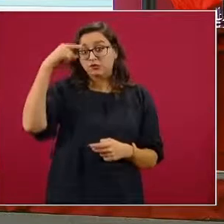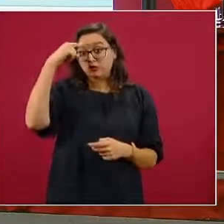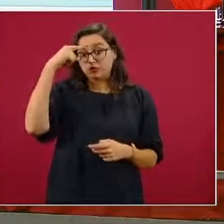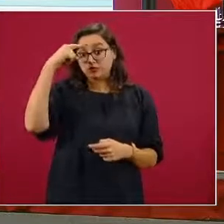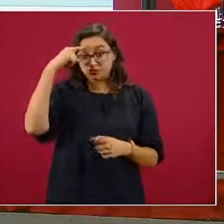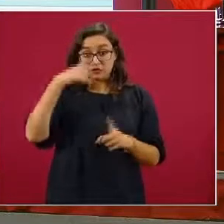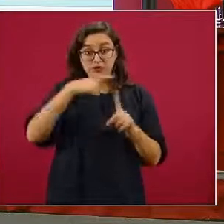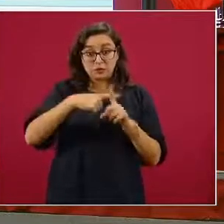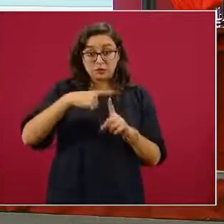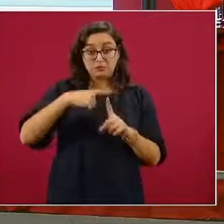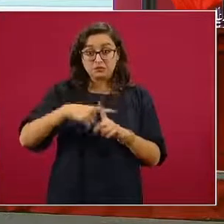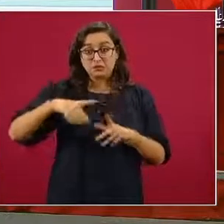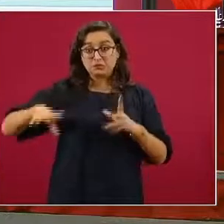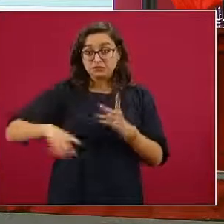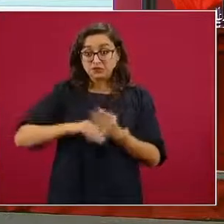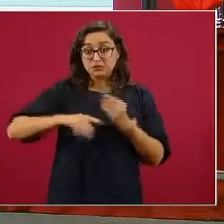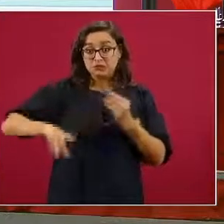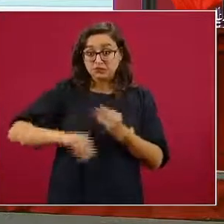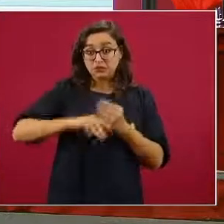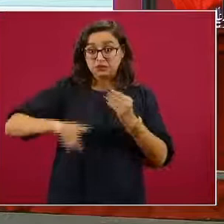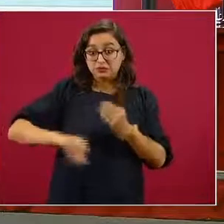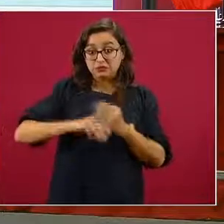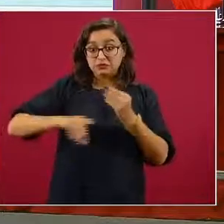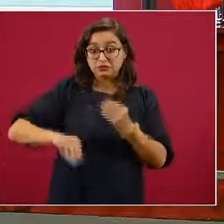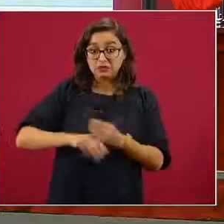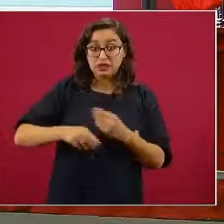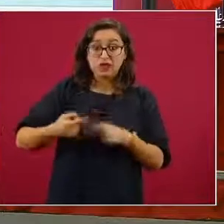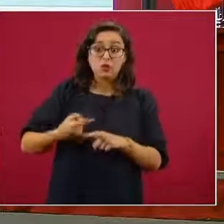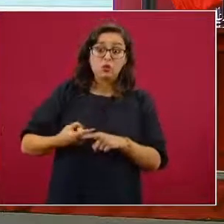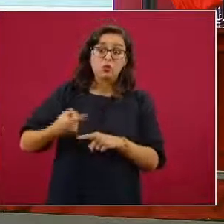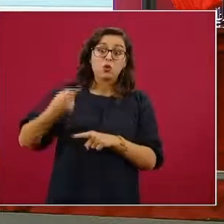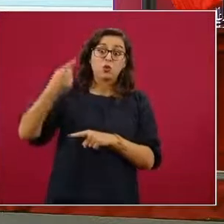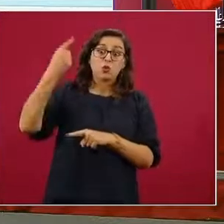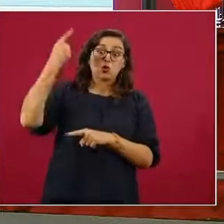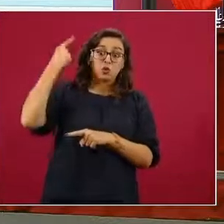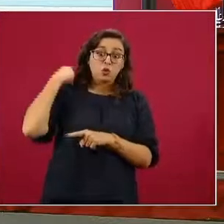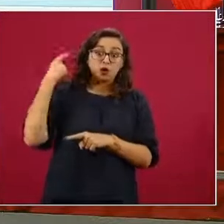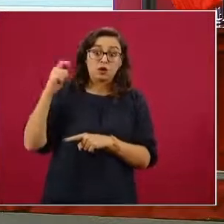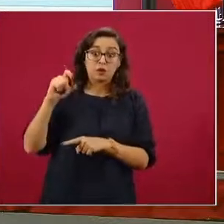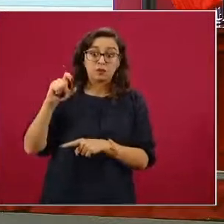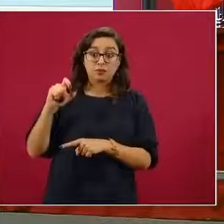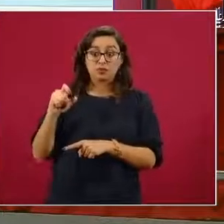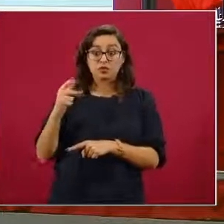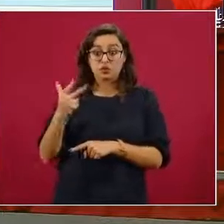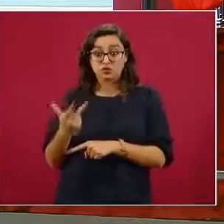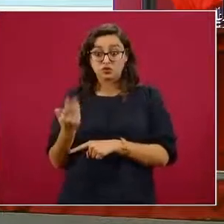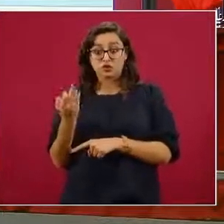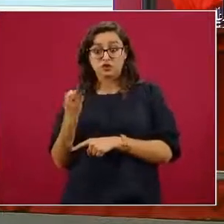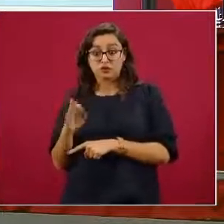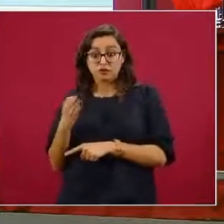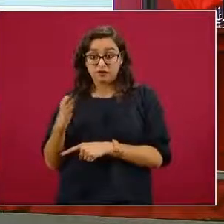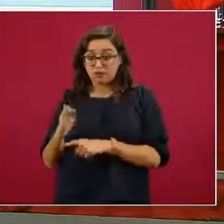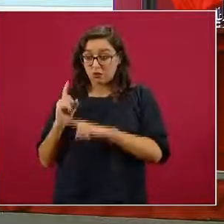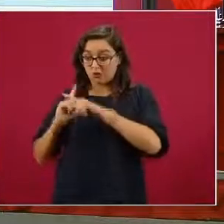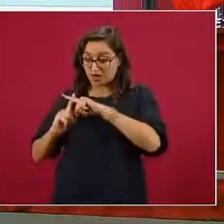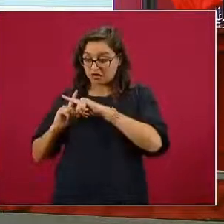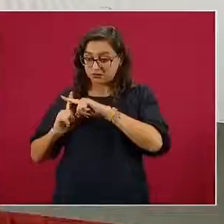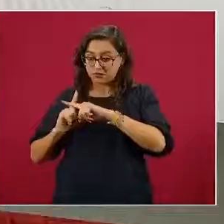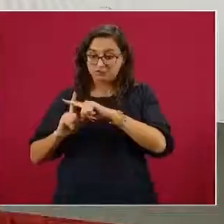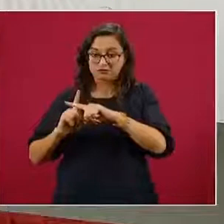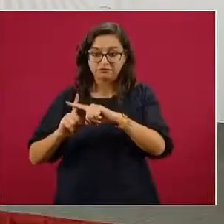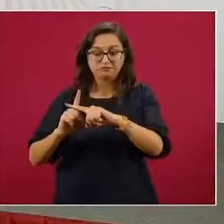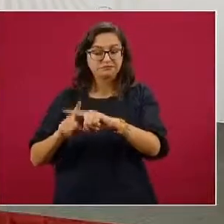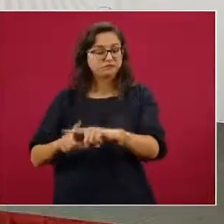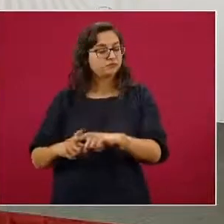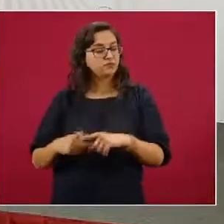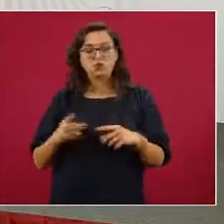y sumar y sumar los casos, desde el primer caso, el 28 de febrero, se han perdido